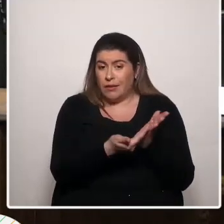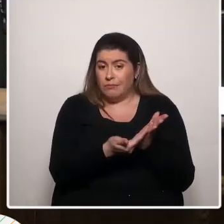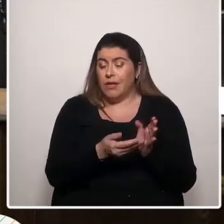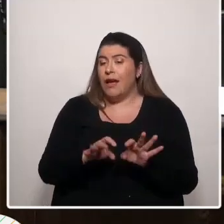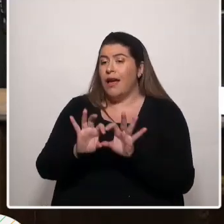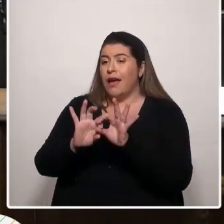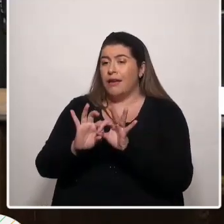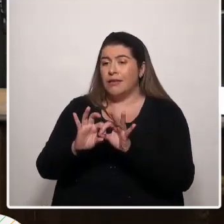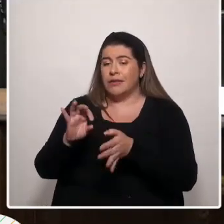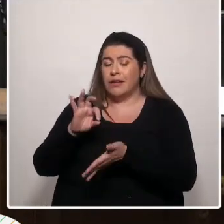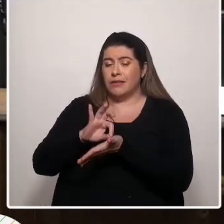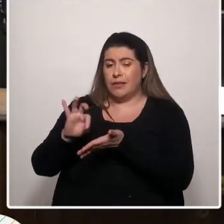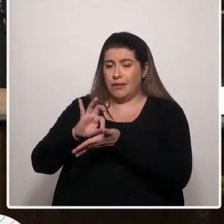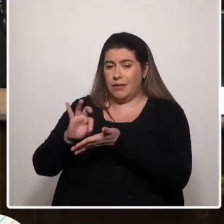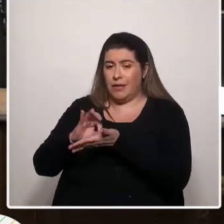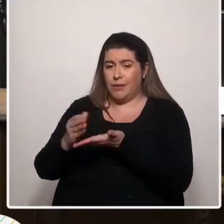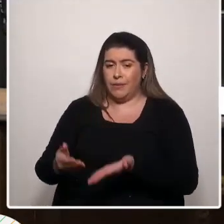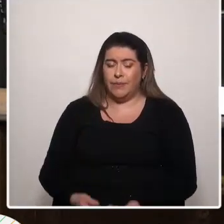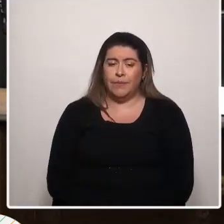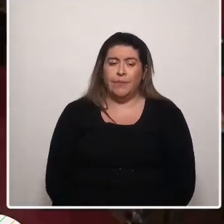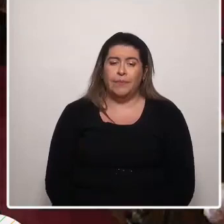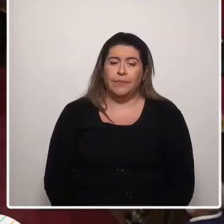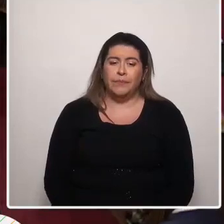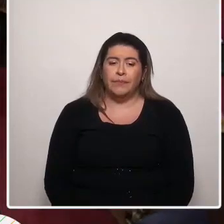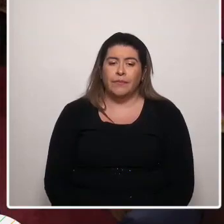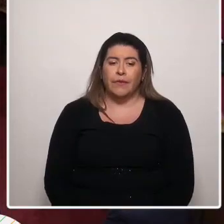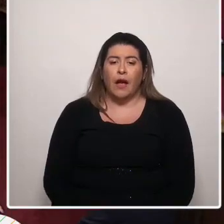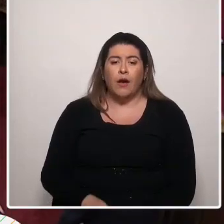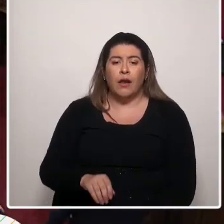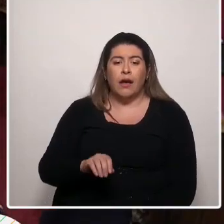secretario. Muy bien. Don Fuad Chaín.